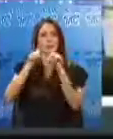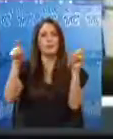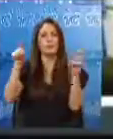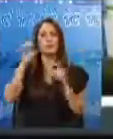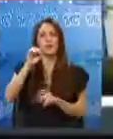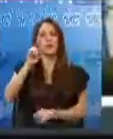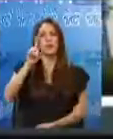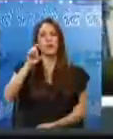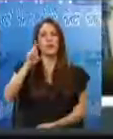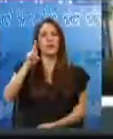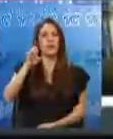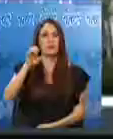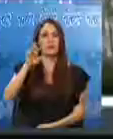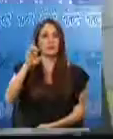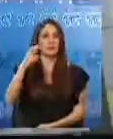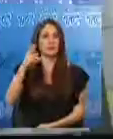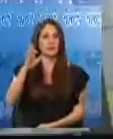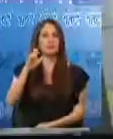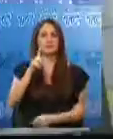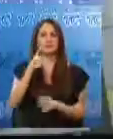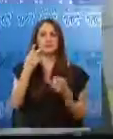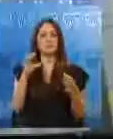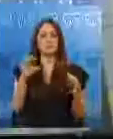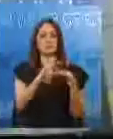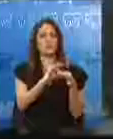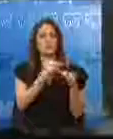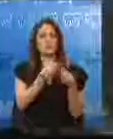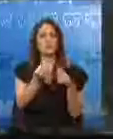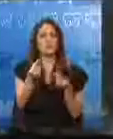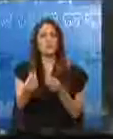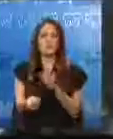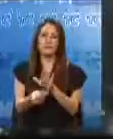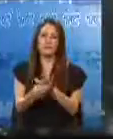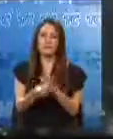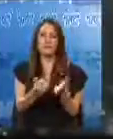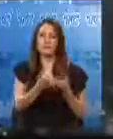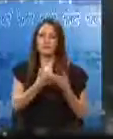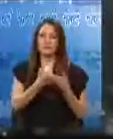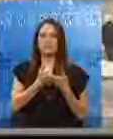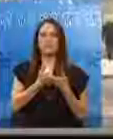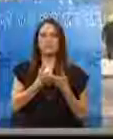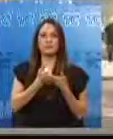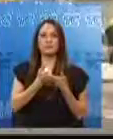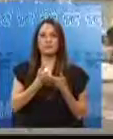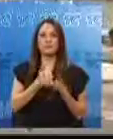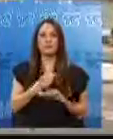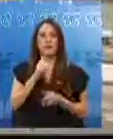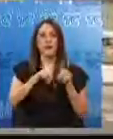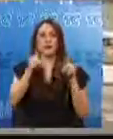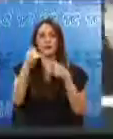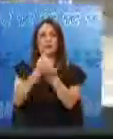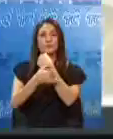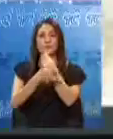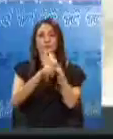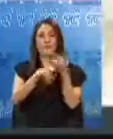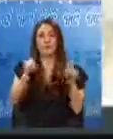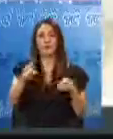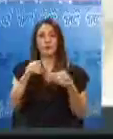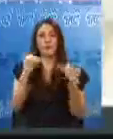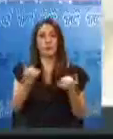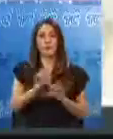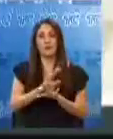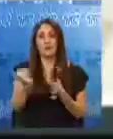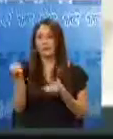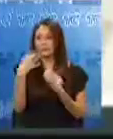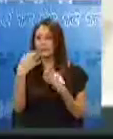jurídico que defiende a la empresa Odebrecht, acusada de entregar sobornos a cambio de beneficios contractuales en varios países. Hoy, tras